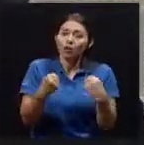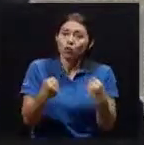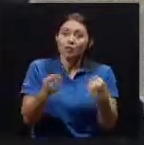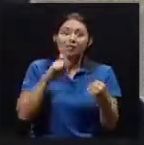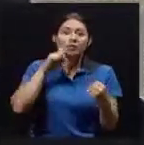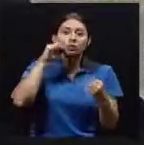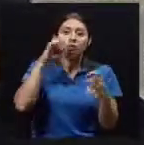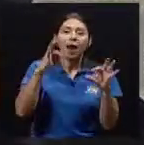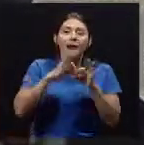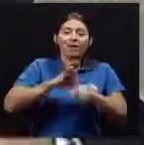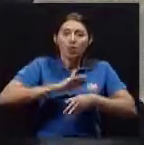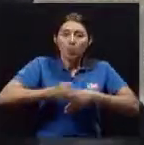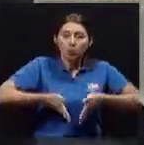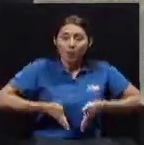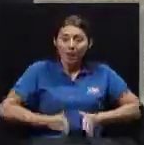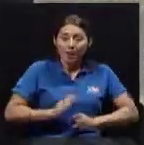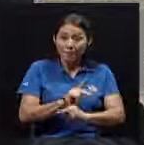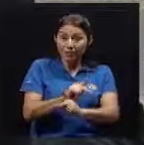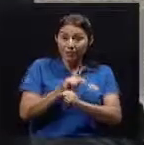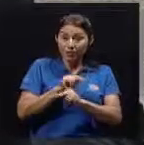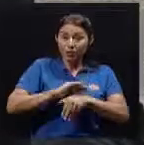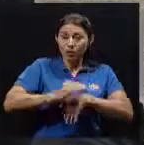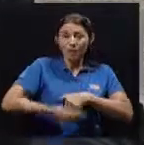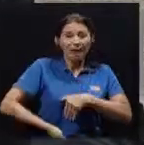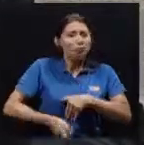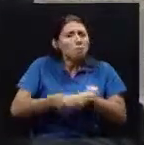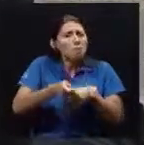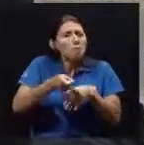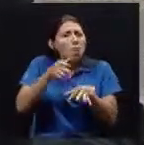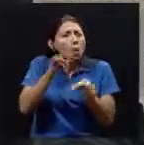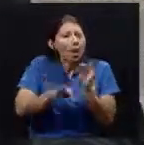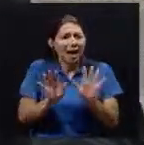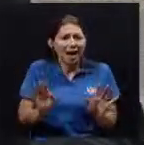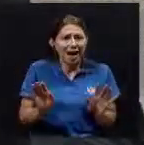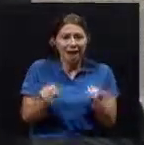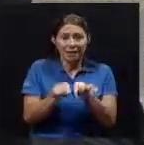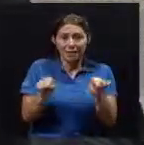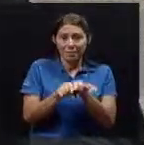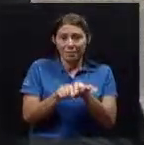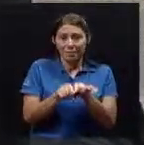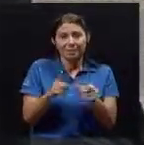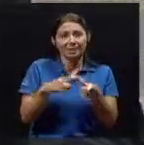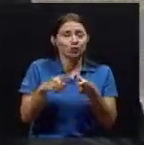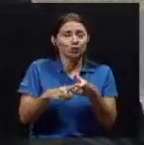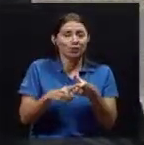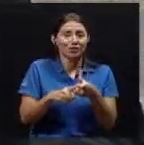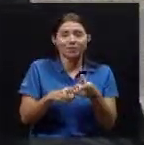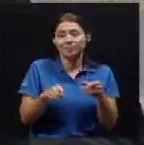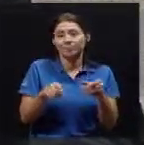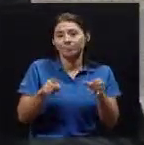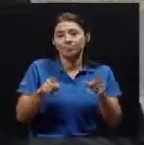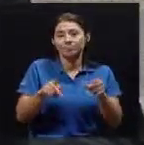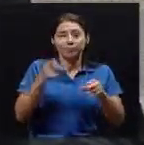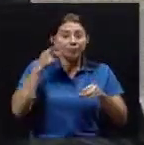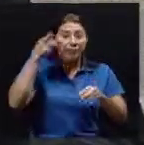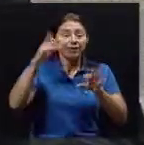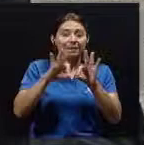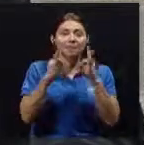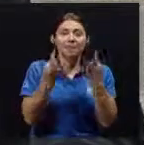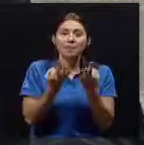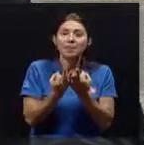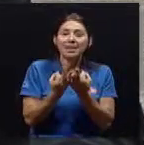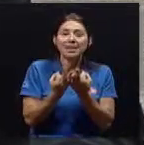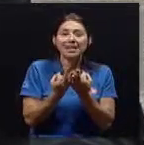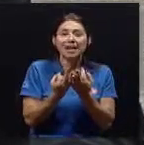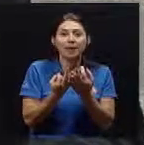sexual reproductiva, prevención de embarazos, es muy pobre en general. Así como también es pobre entonces la capacidad de los padres de